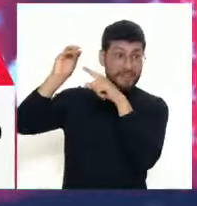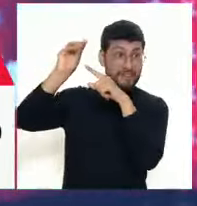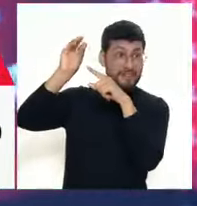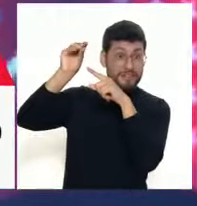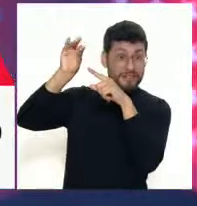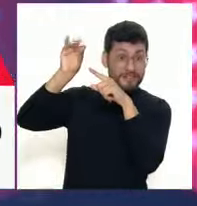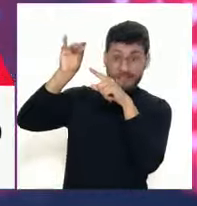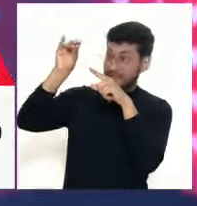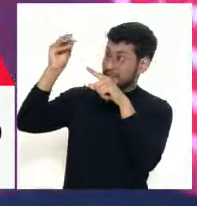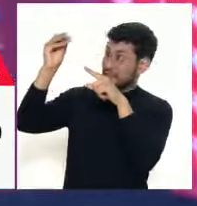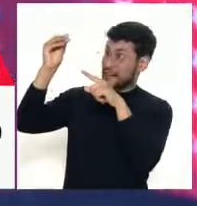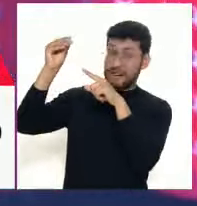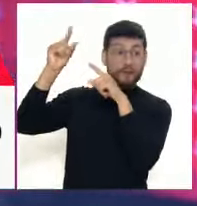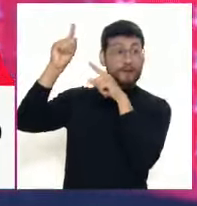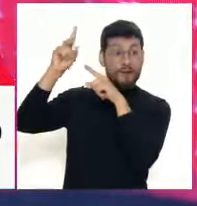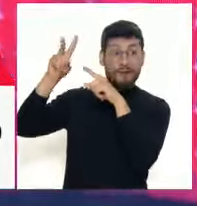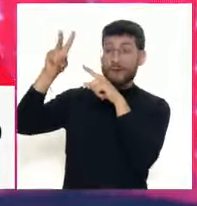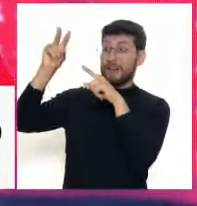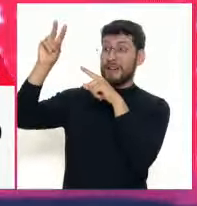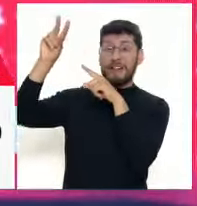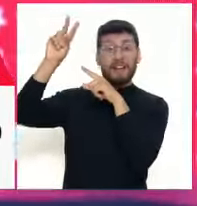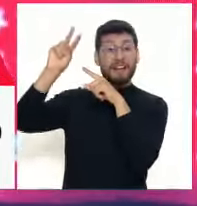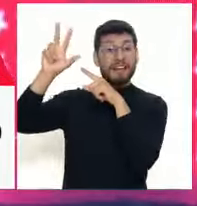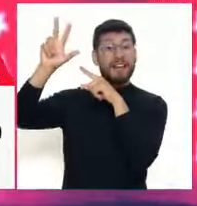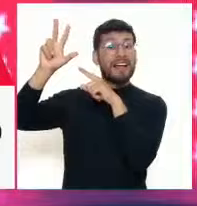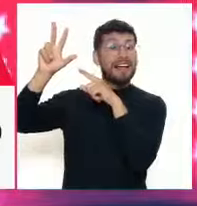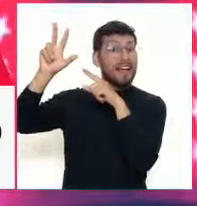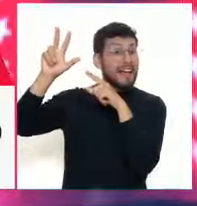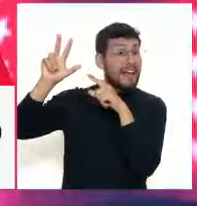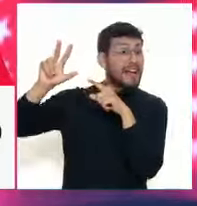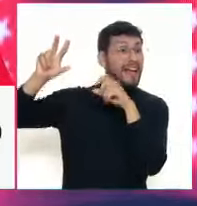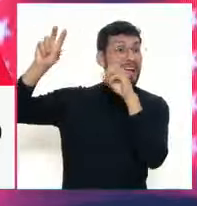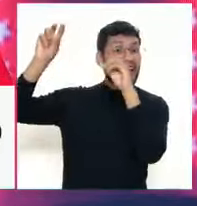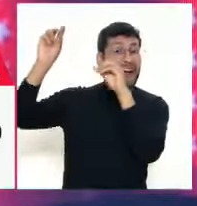Miren mis dedos, no miren otro sitio. A las dos y